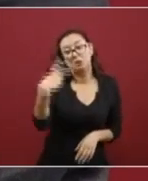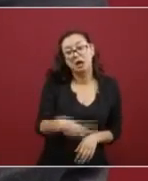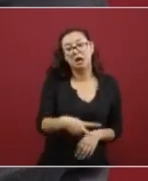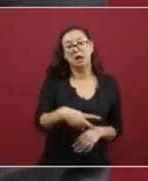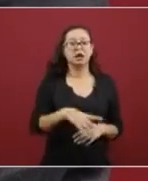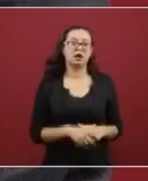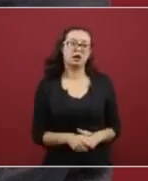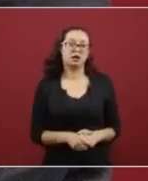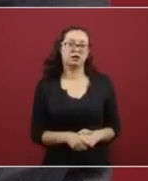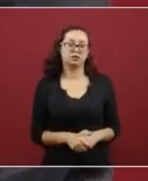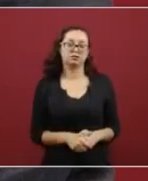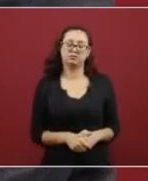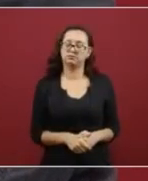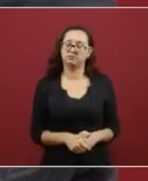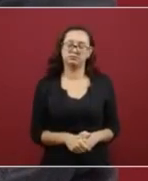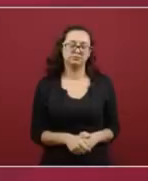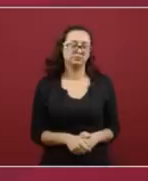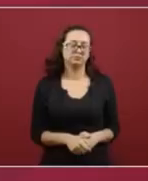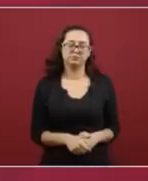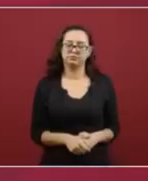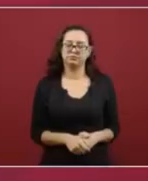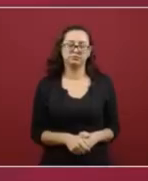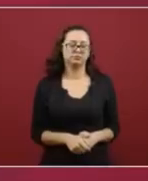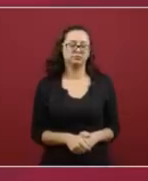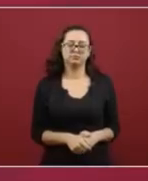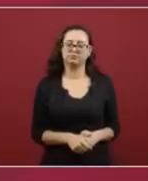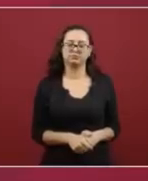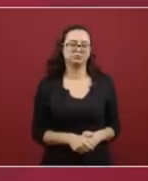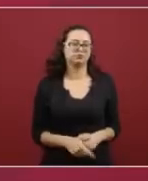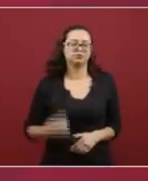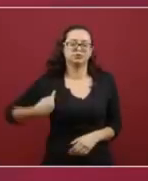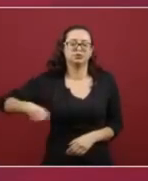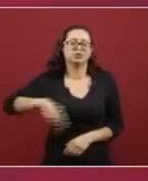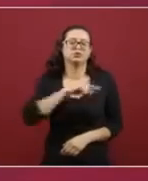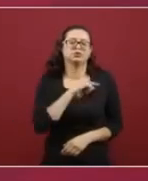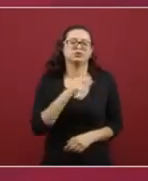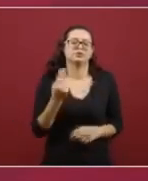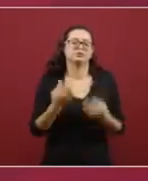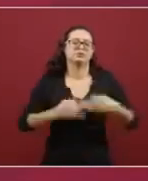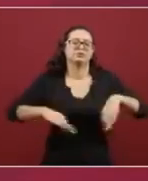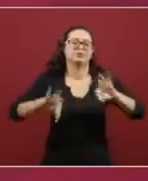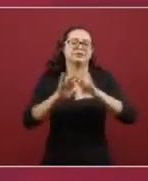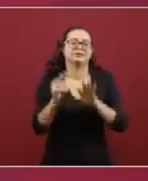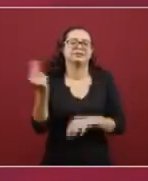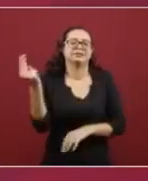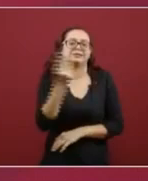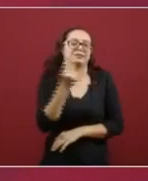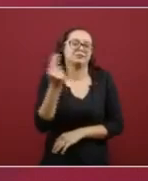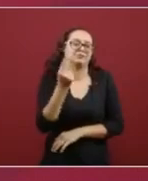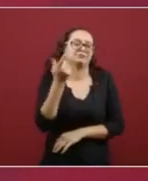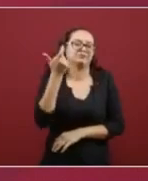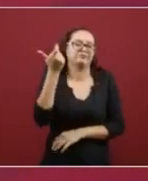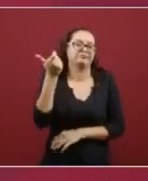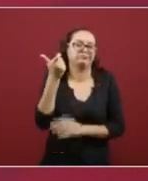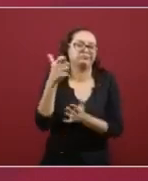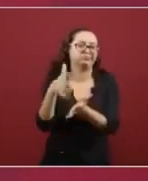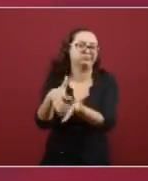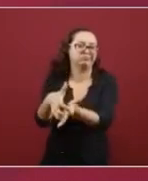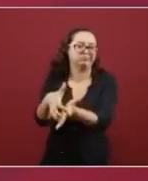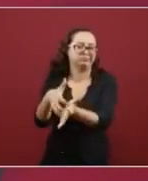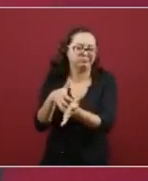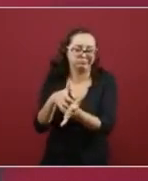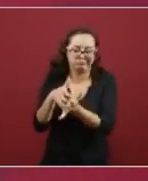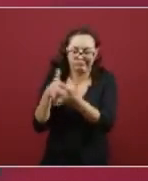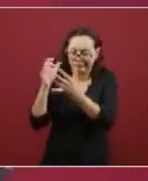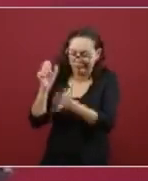es una empresa nacional. O sea, a nosotros lo que nos importa es que con esos